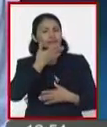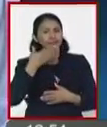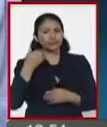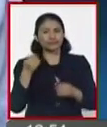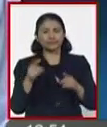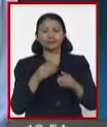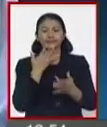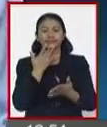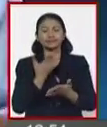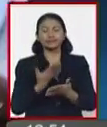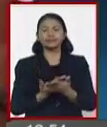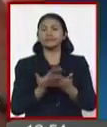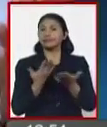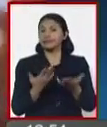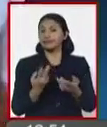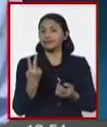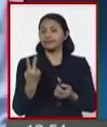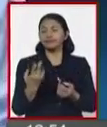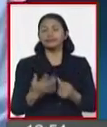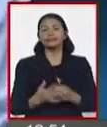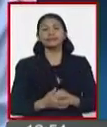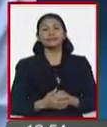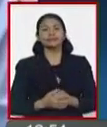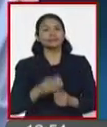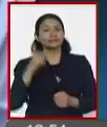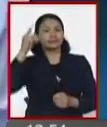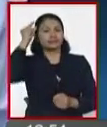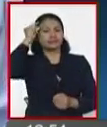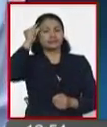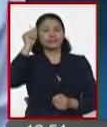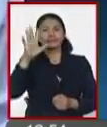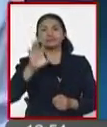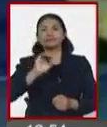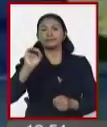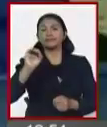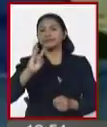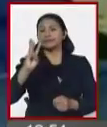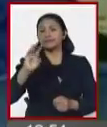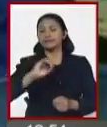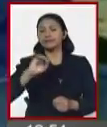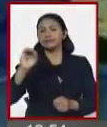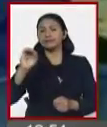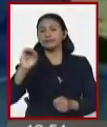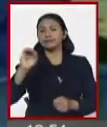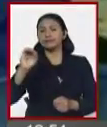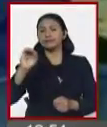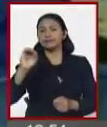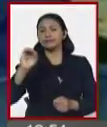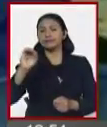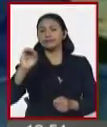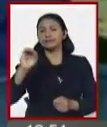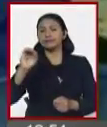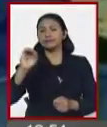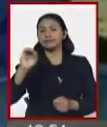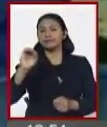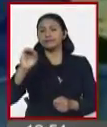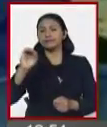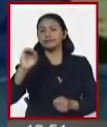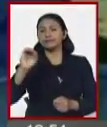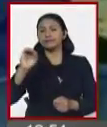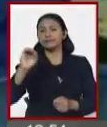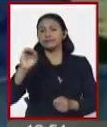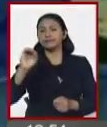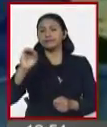propuesta hay dos propuestas la propuesta de gobierno el 5 y el 6 % la propuesta a los trabajadores en el 15 y el 20 por